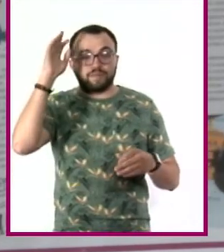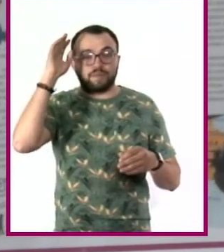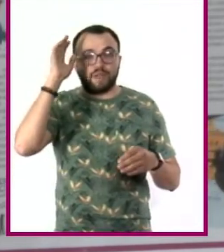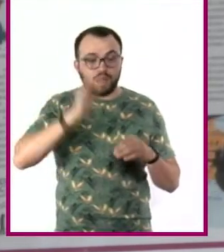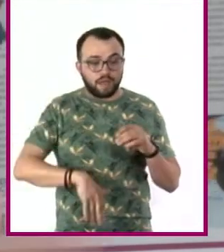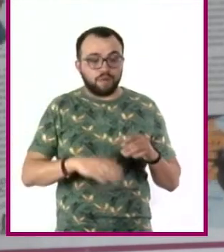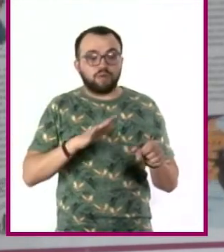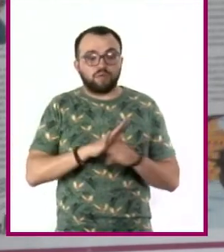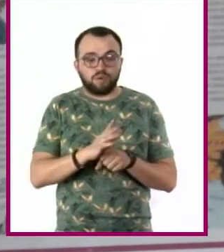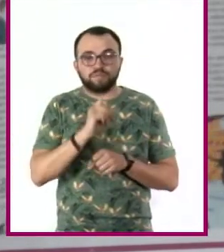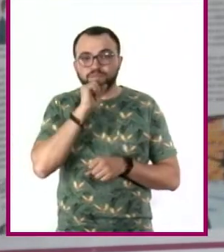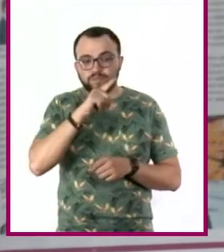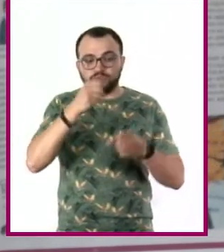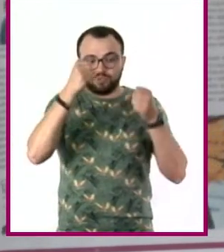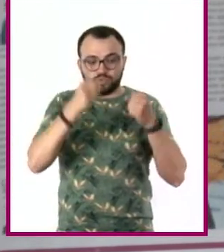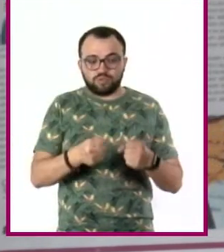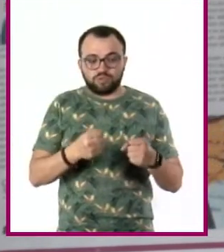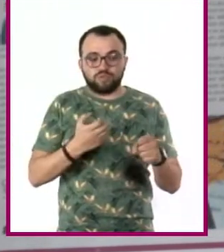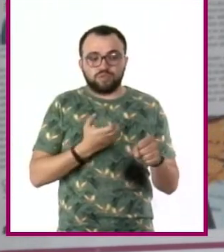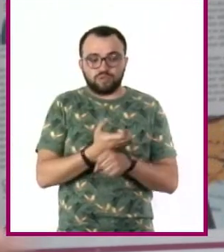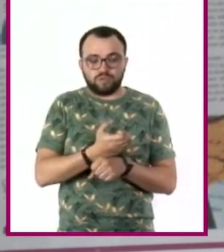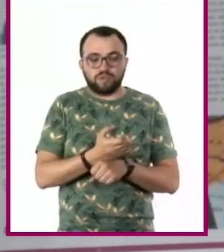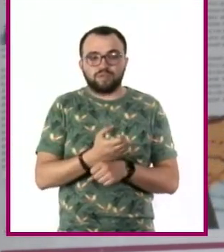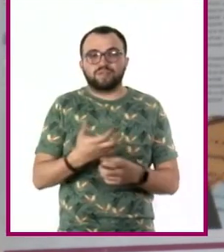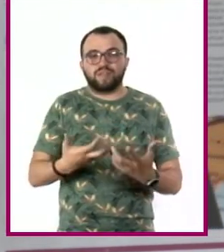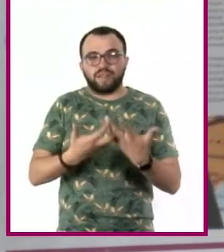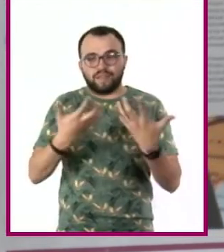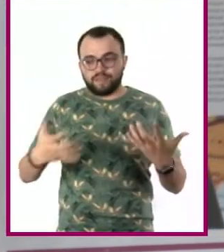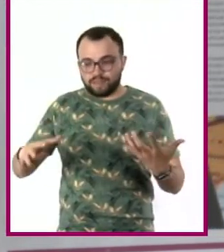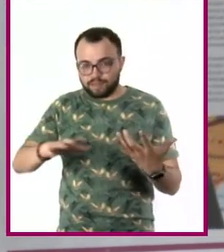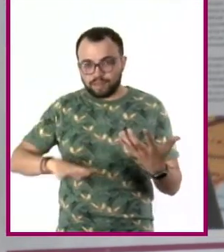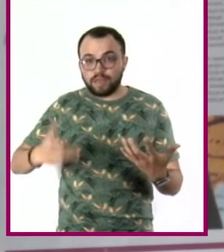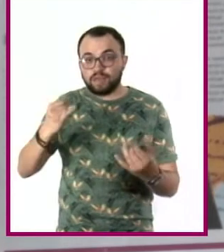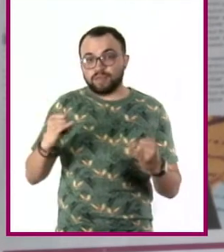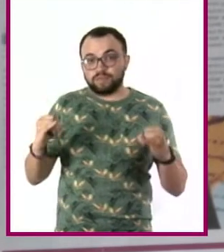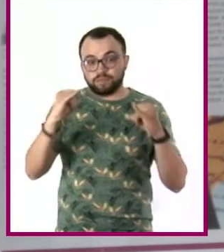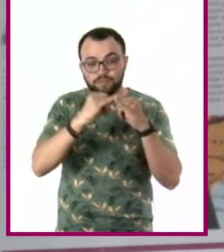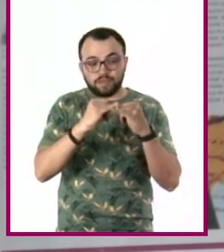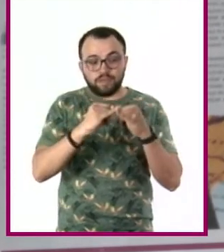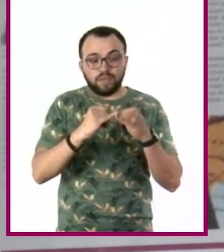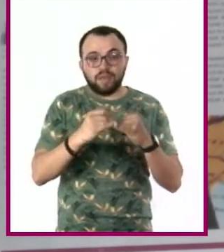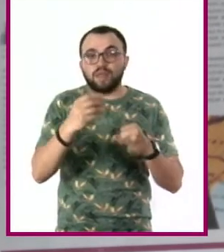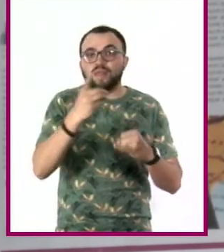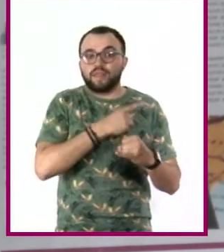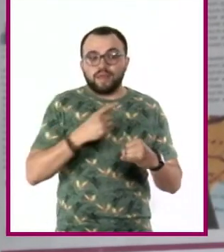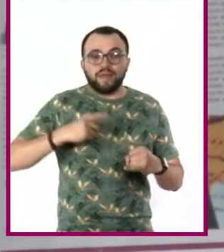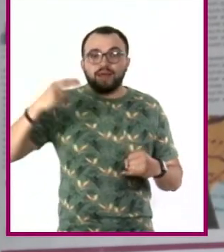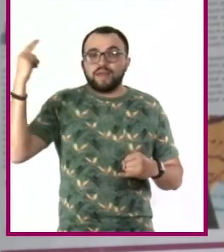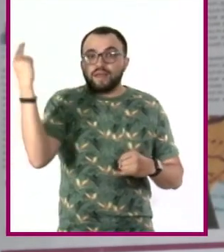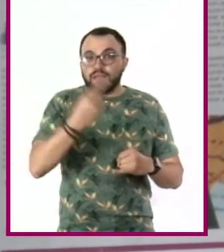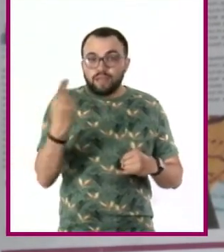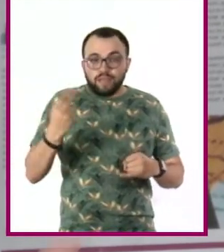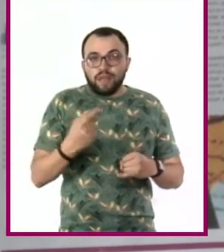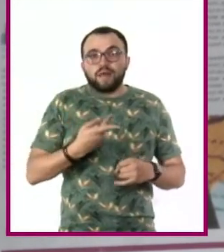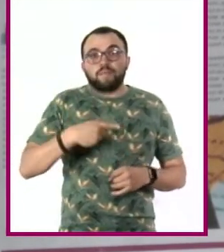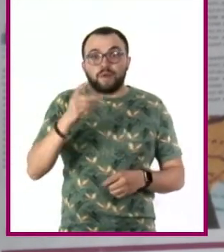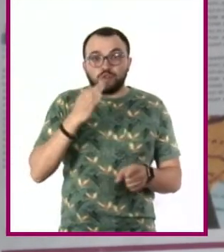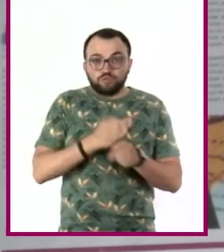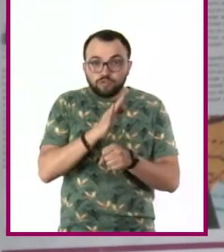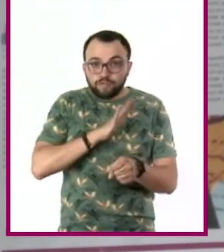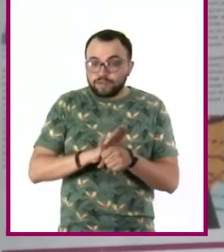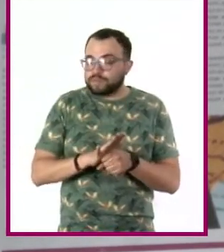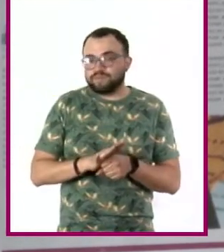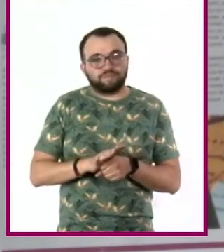el sentido clásico que ustedes definieron, territorial y de las instituciones, es requisito necesario, mas no suficiente,